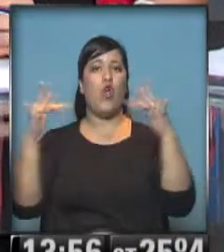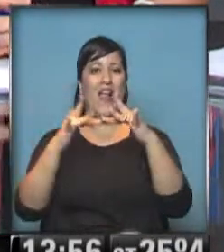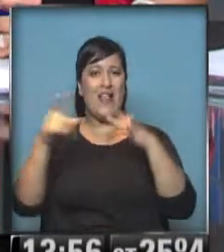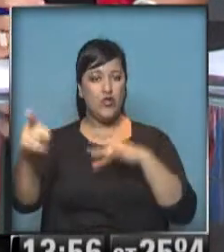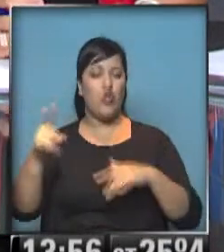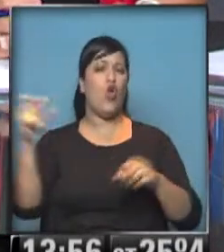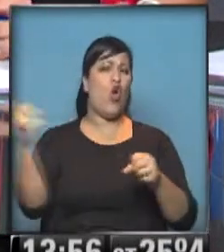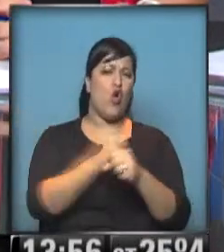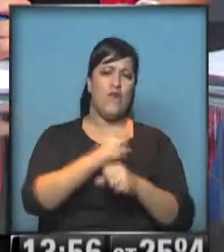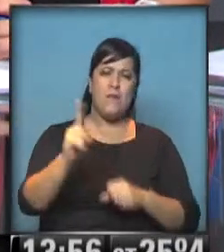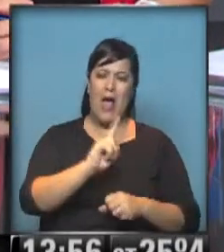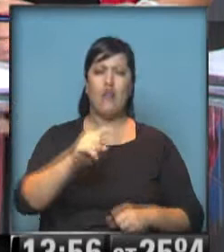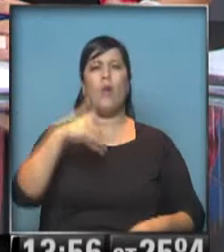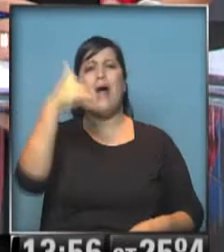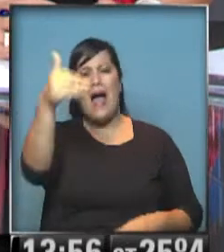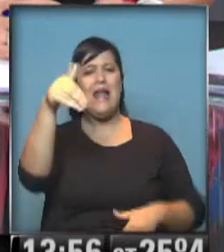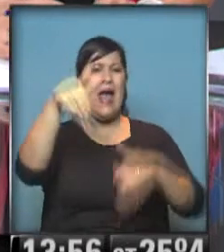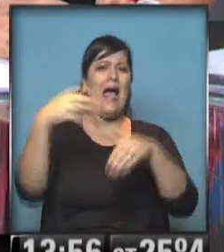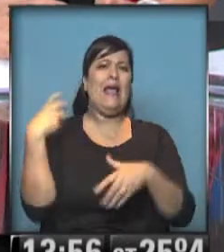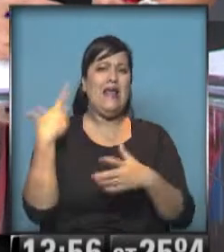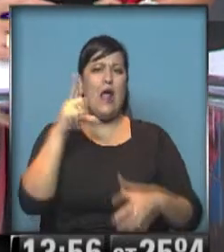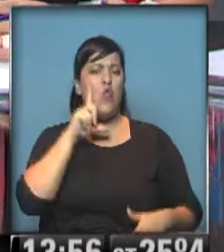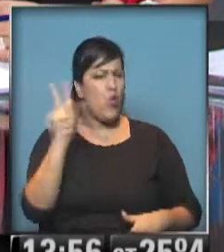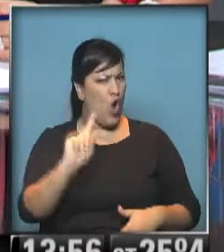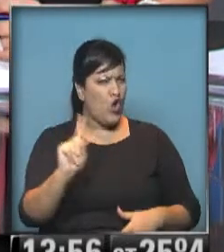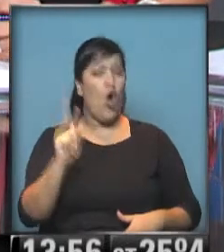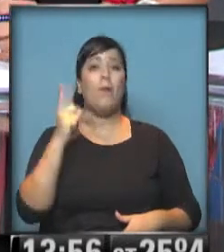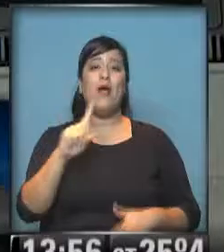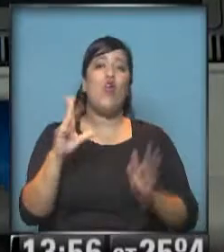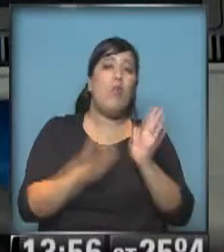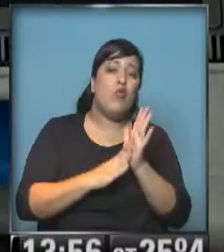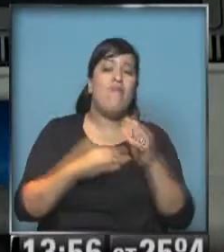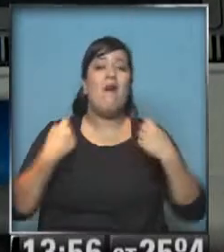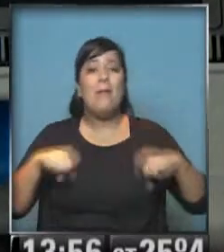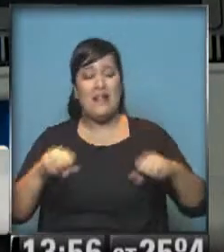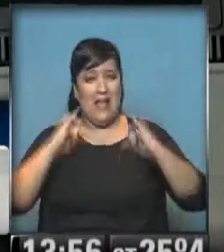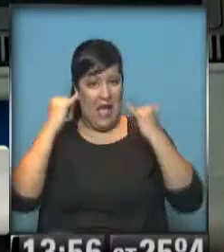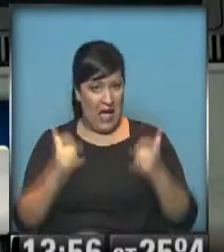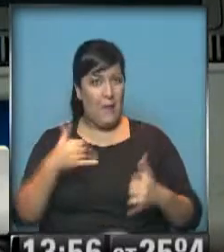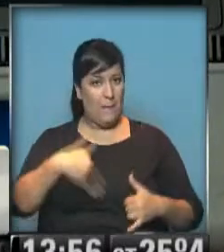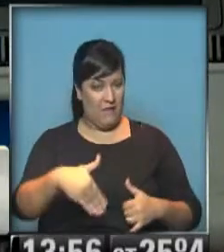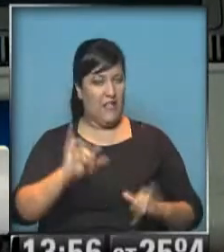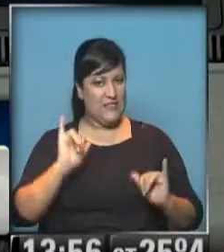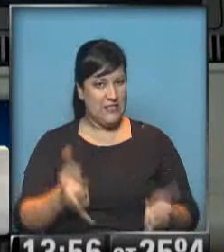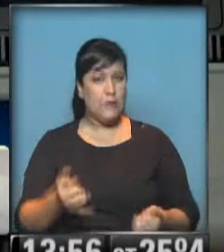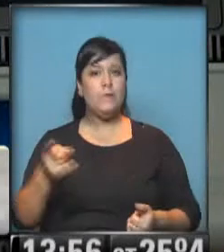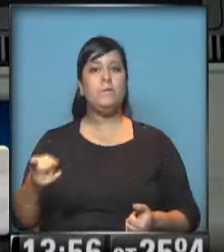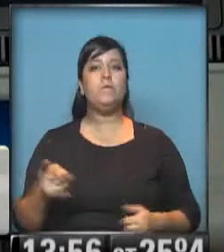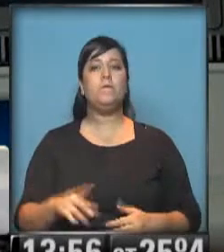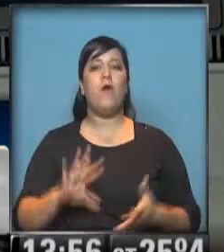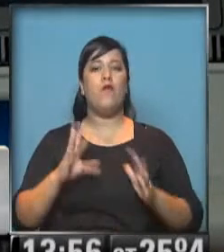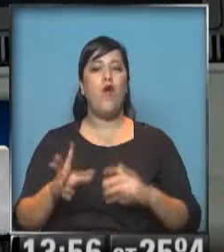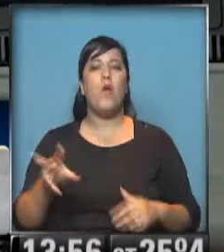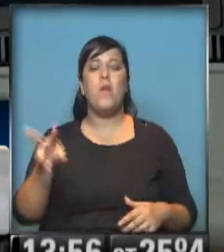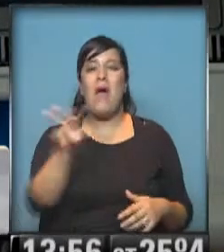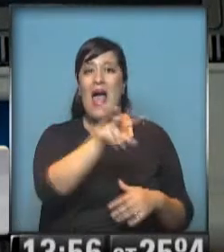confirmado tampoco que se ponga en marcha para las elecciones generales de julio, pero habrá pruebas pilotos. Los chips funcionan leyendo lo que vos